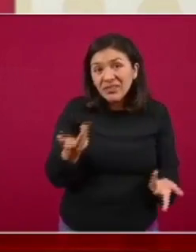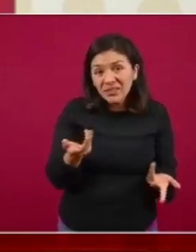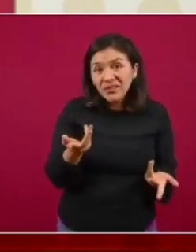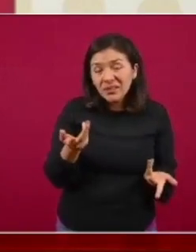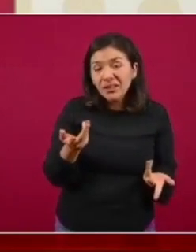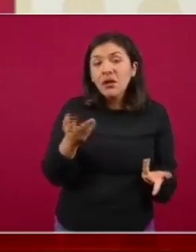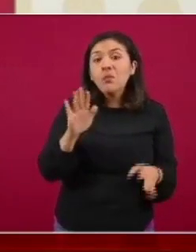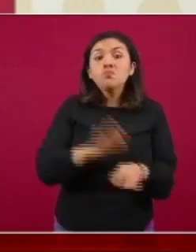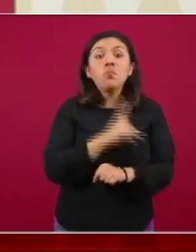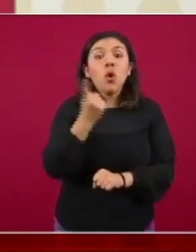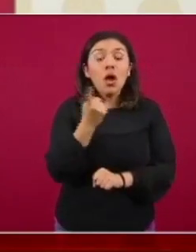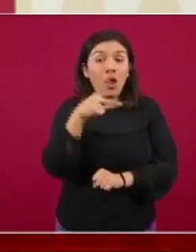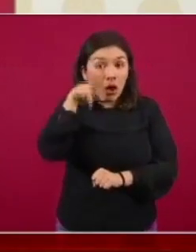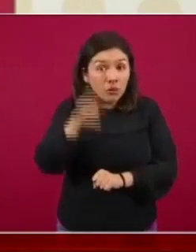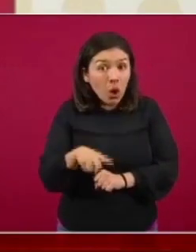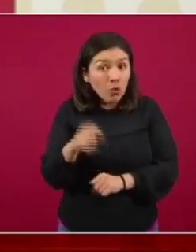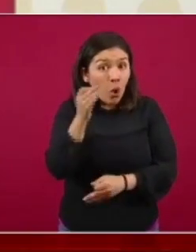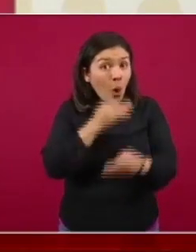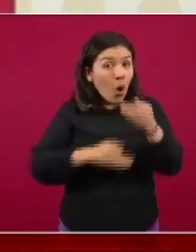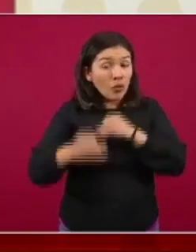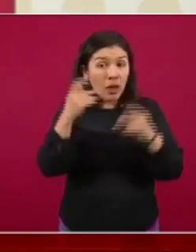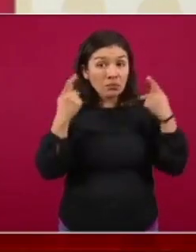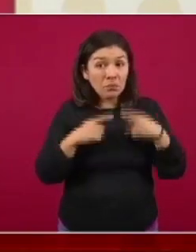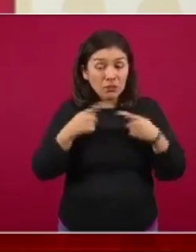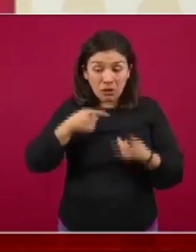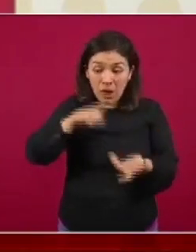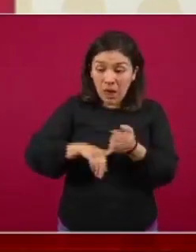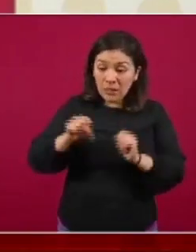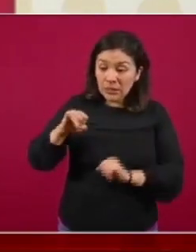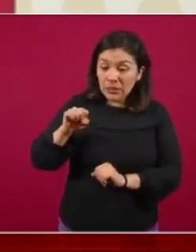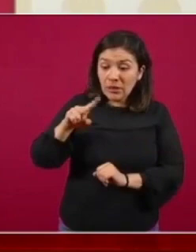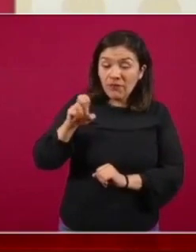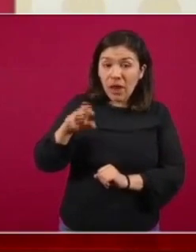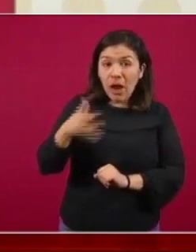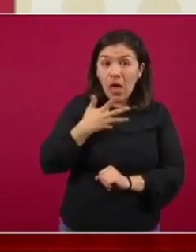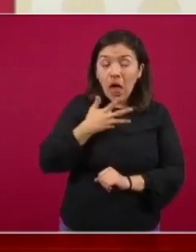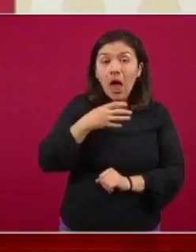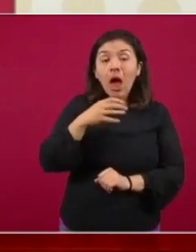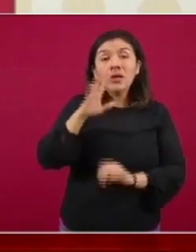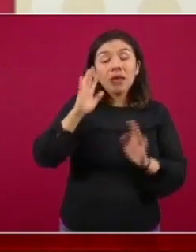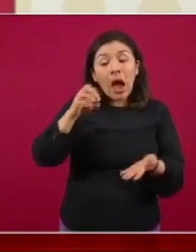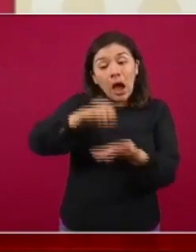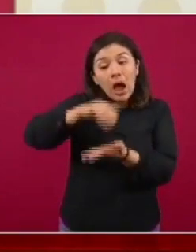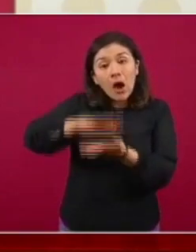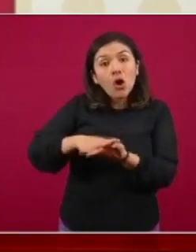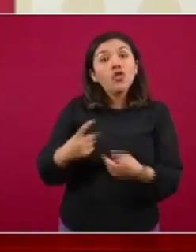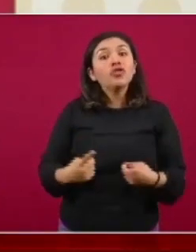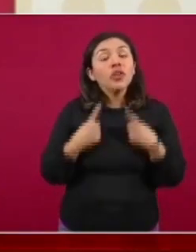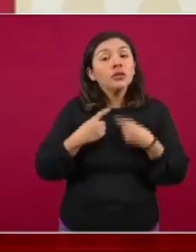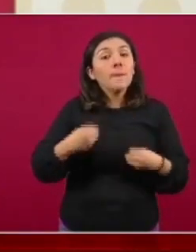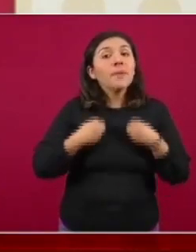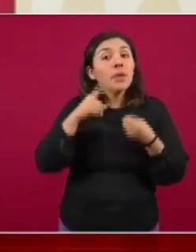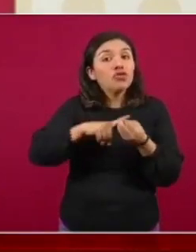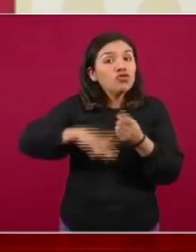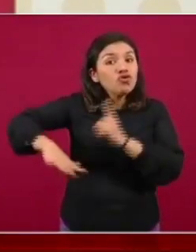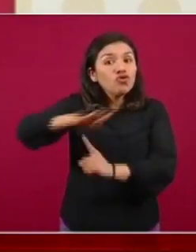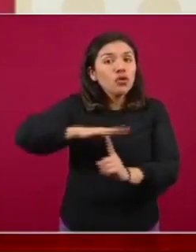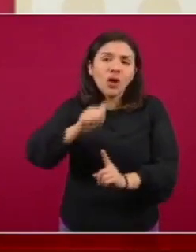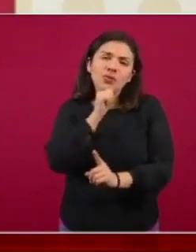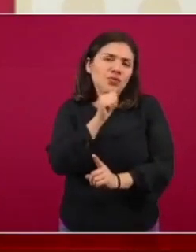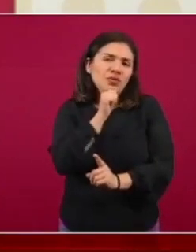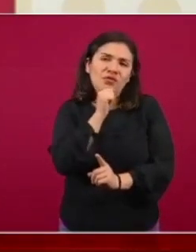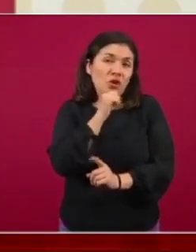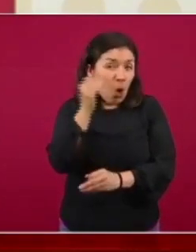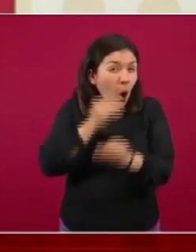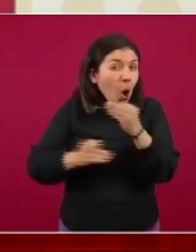justo no todos los individuos en el CISBER tenemos registrado su domicilio, ¿no? Tenemos en una proporción muy importante,